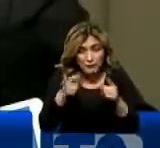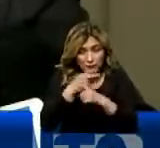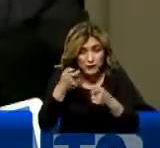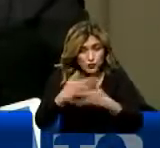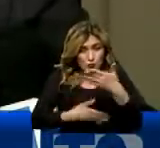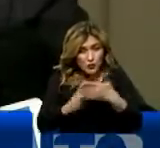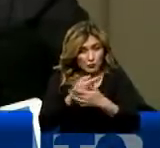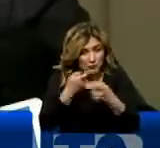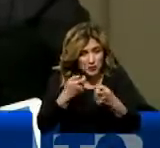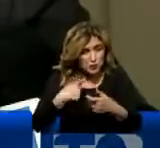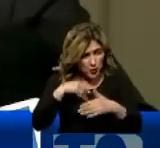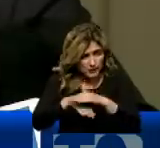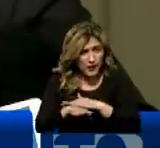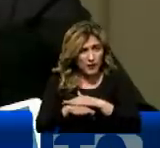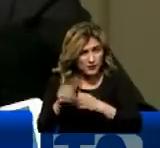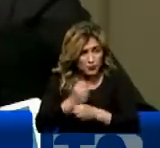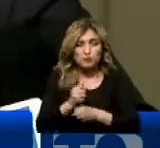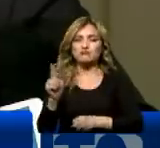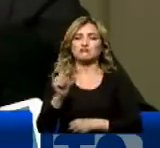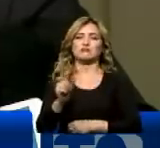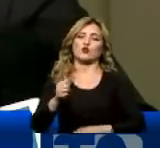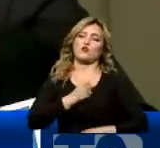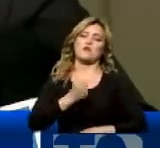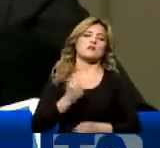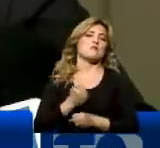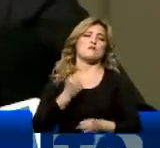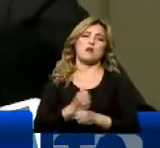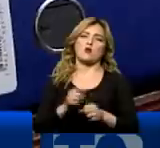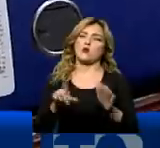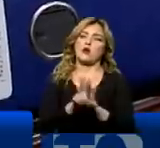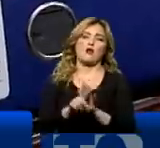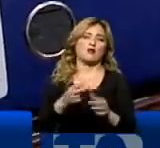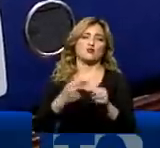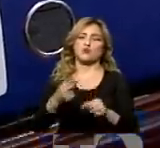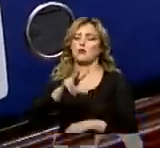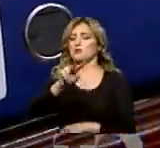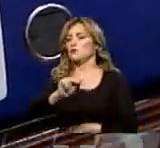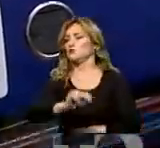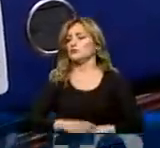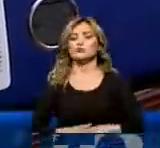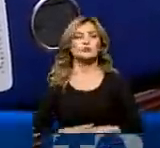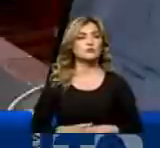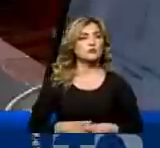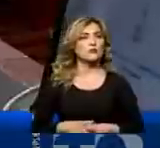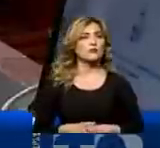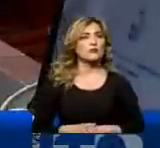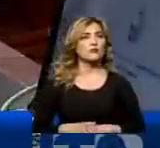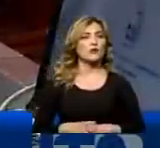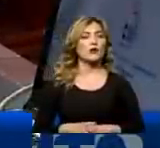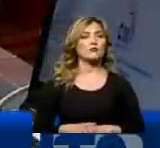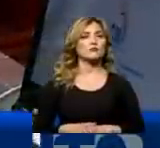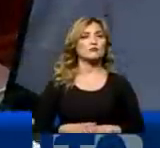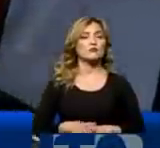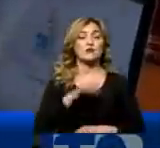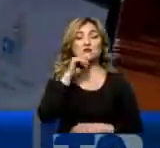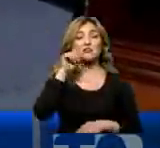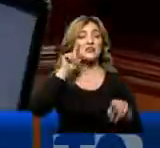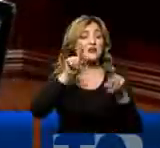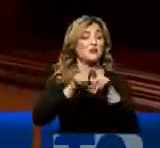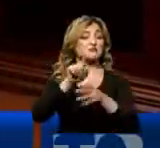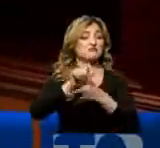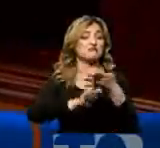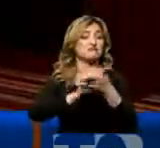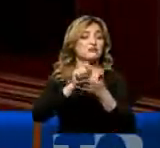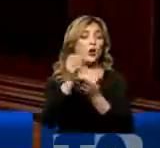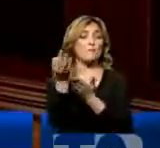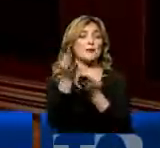que no me corresponden. Entonces yo no tengo por qué renunciar. Al Pleno le resta ponerse de acuerdo y aprobar, entre otras cosas,